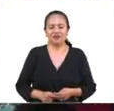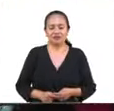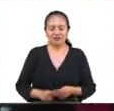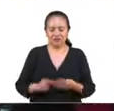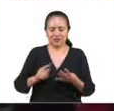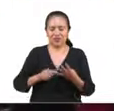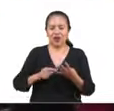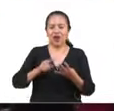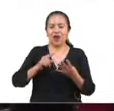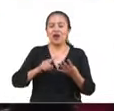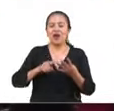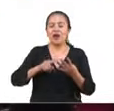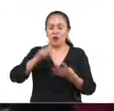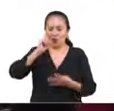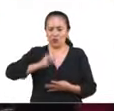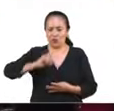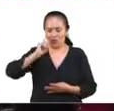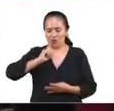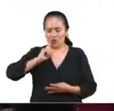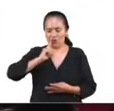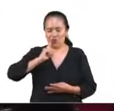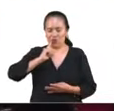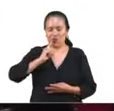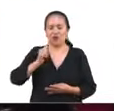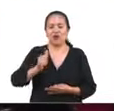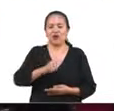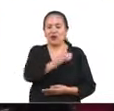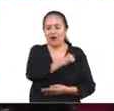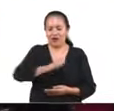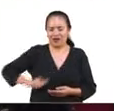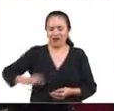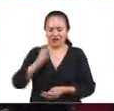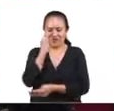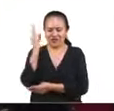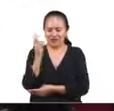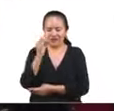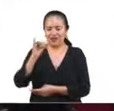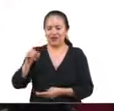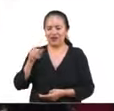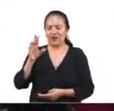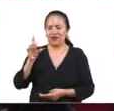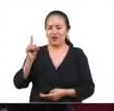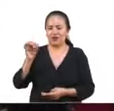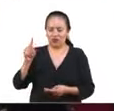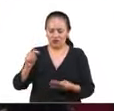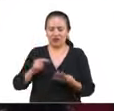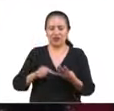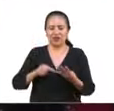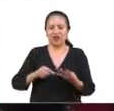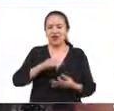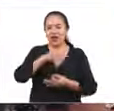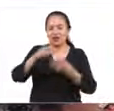alcaldesa Judith Vanegas y comunidad de Milpa Alta.